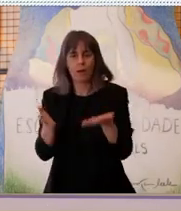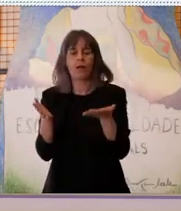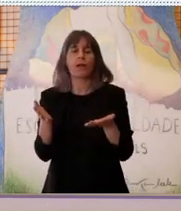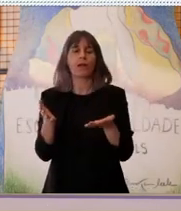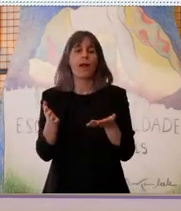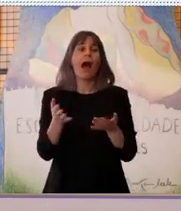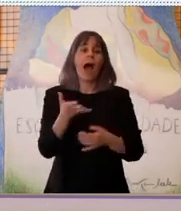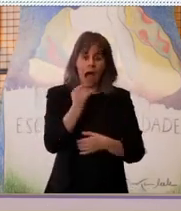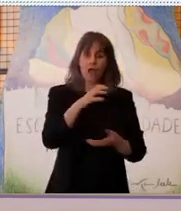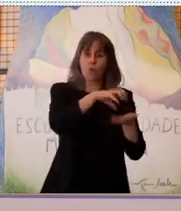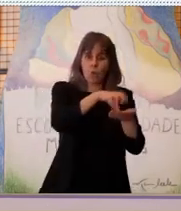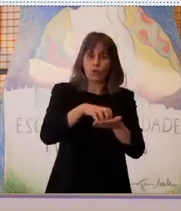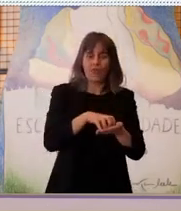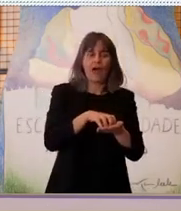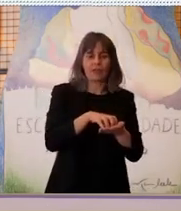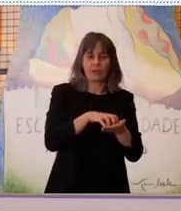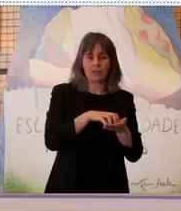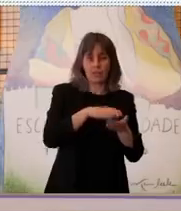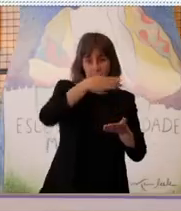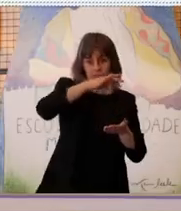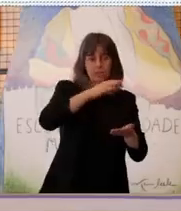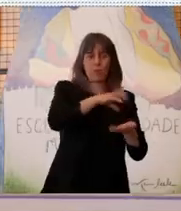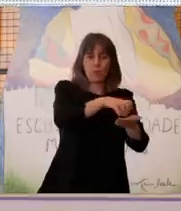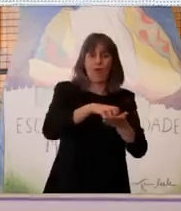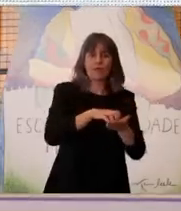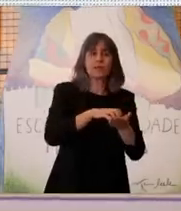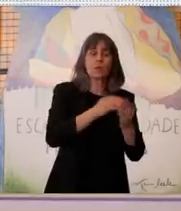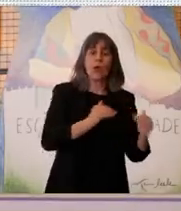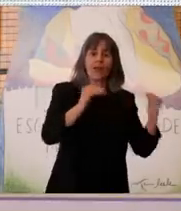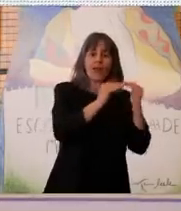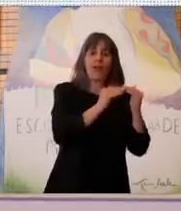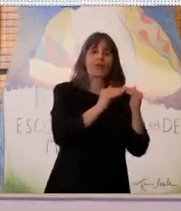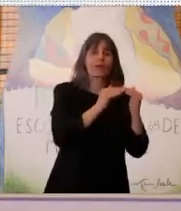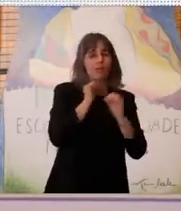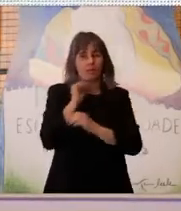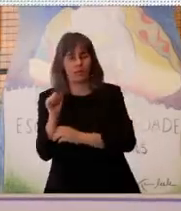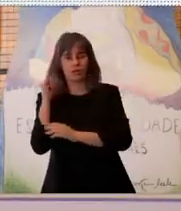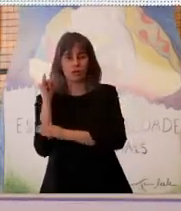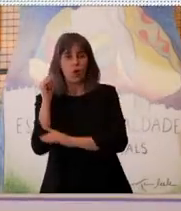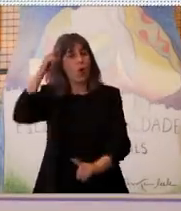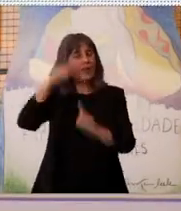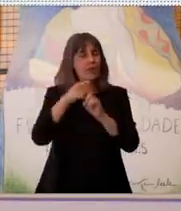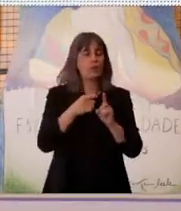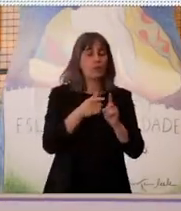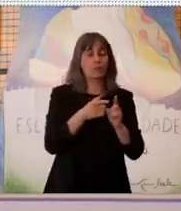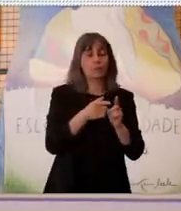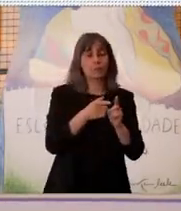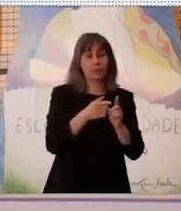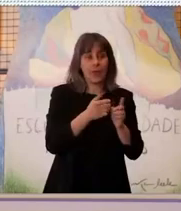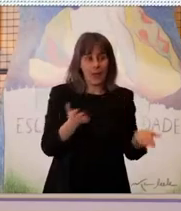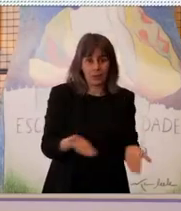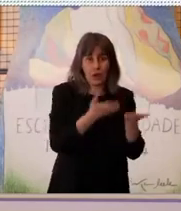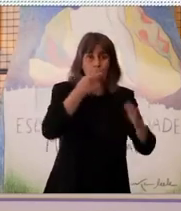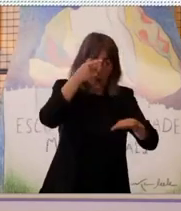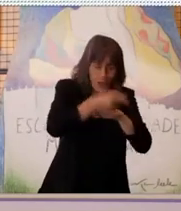dependen del instituto para obligar no favorecer obligar en este caso legalmente a que todas las leyes salgan con un enfoque de